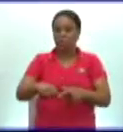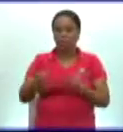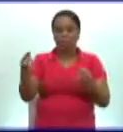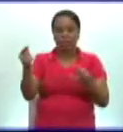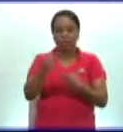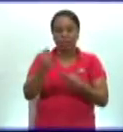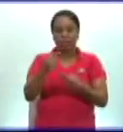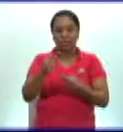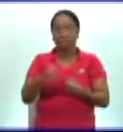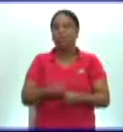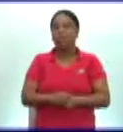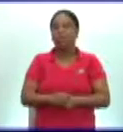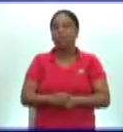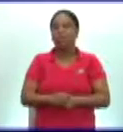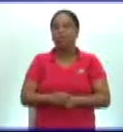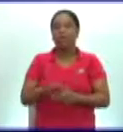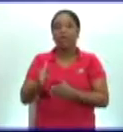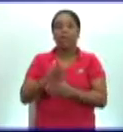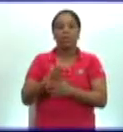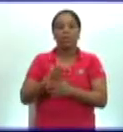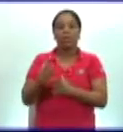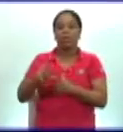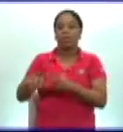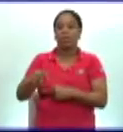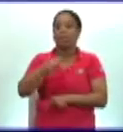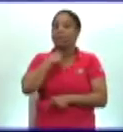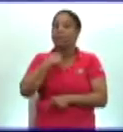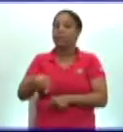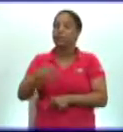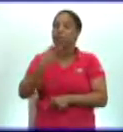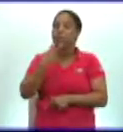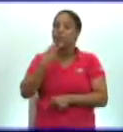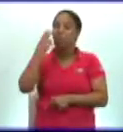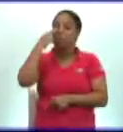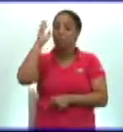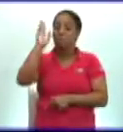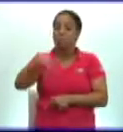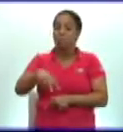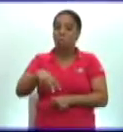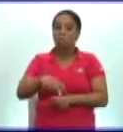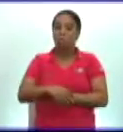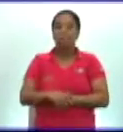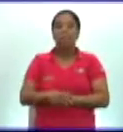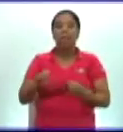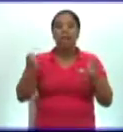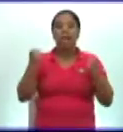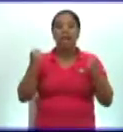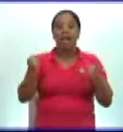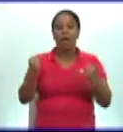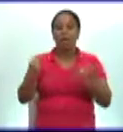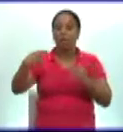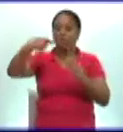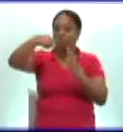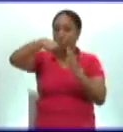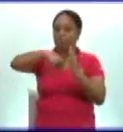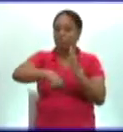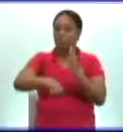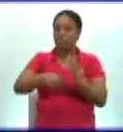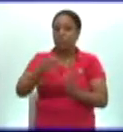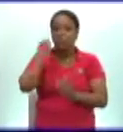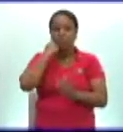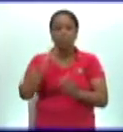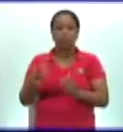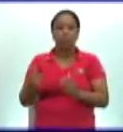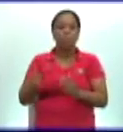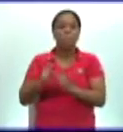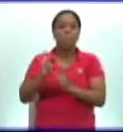contrario. Y a diferencia del otro ejemplo, como observan, las fuerzas, la longitud es mucho mayor,